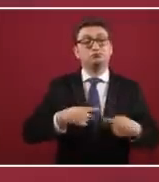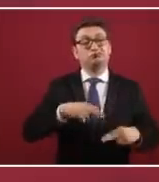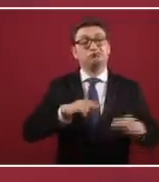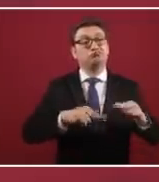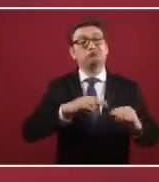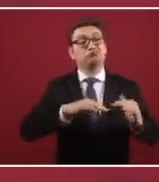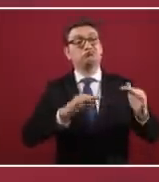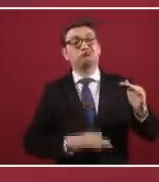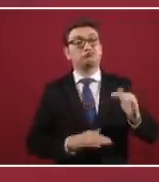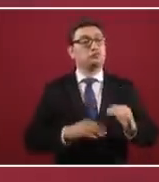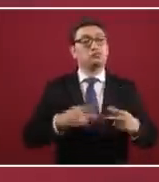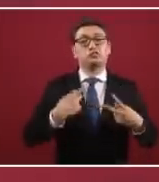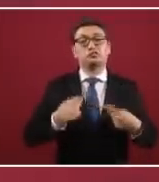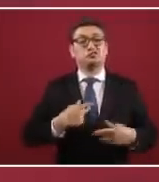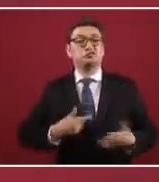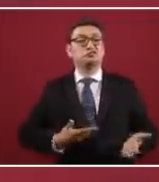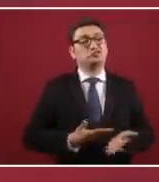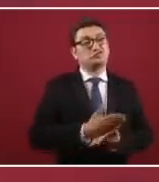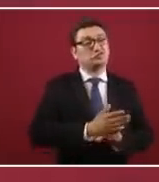no hay exterminio.